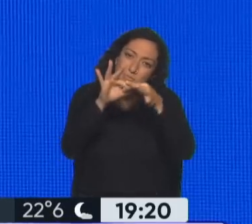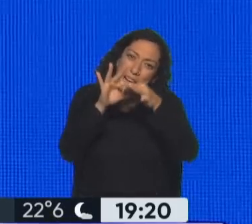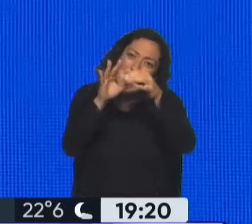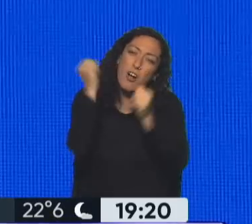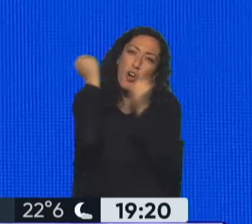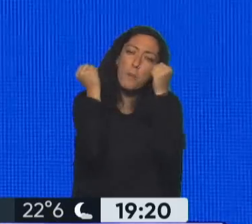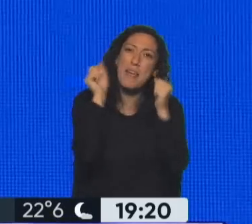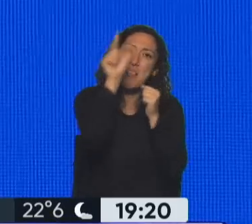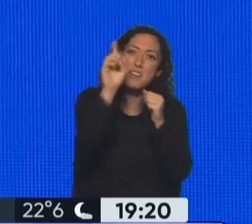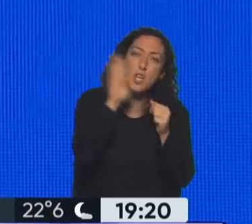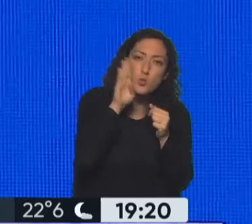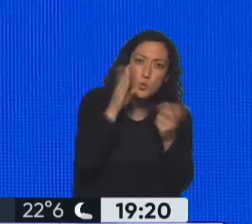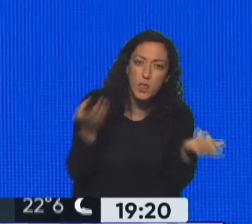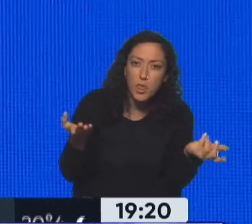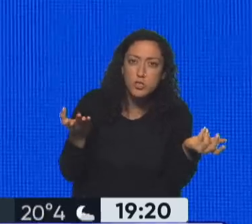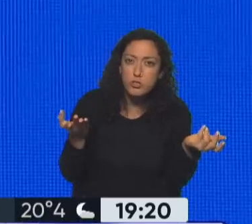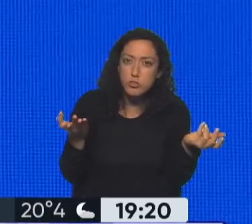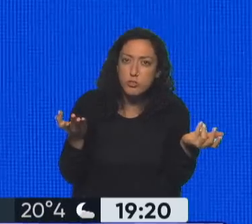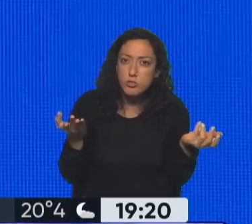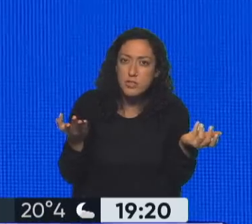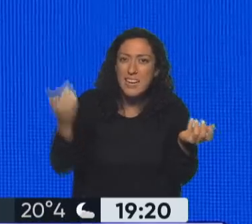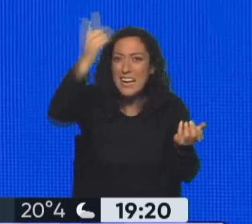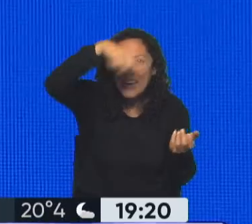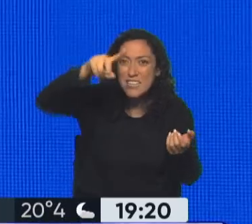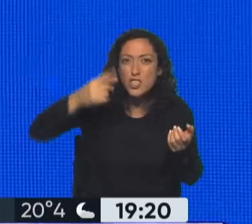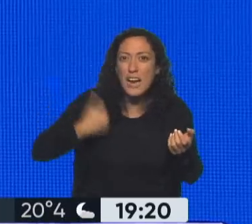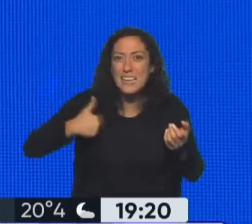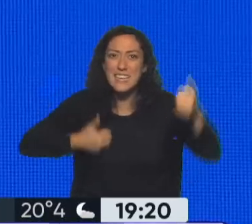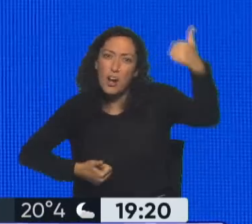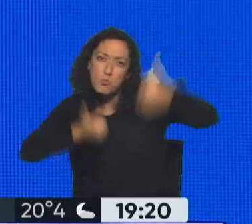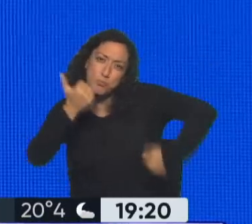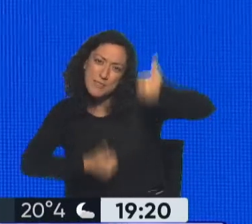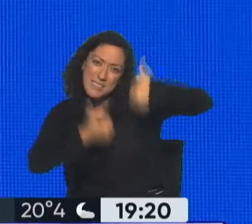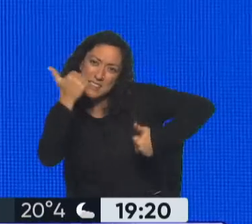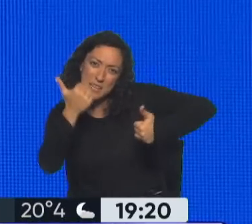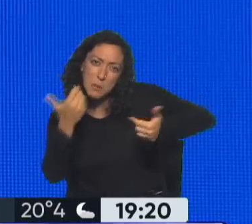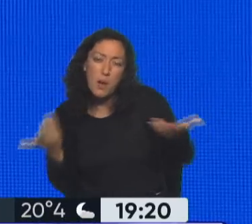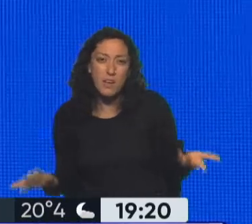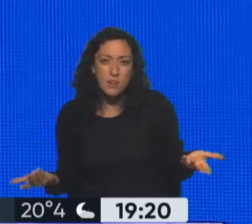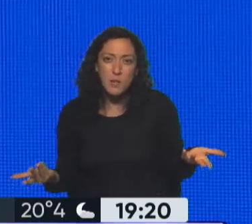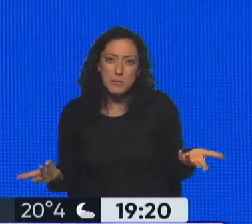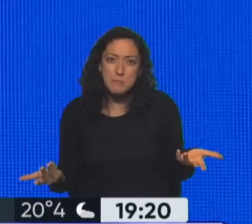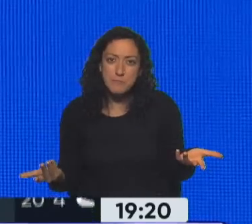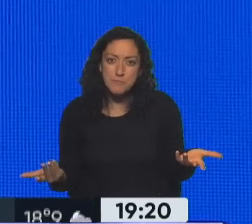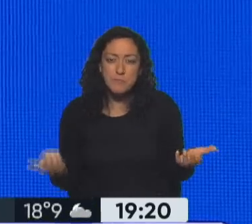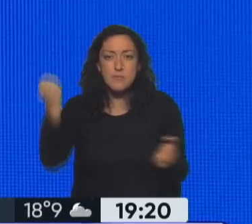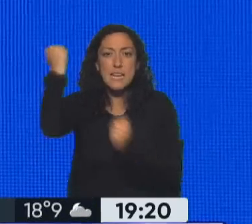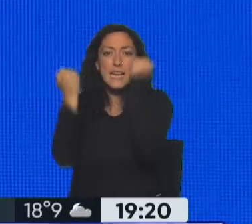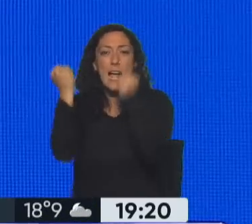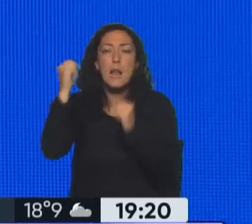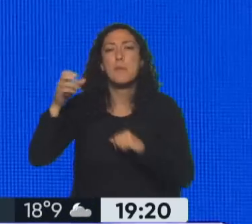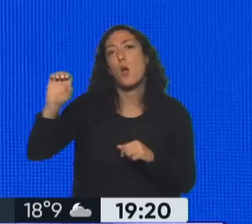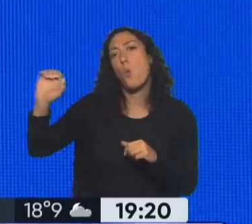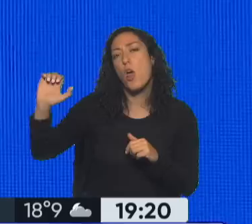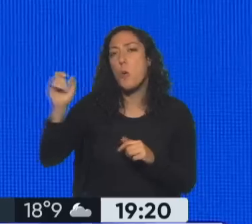la de Estados Unidos, que es absolutamente competitiva con la Argentina, mientras que la economía de Ecuador,